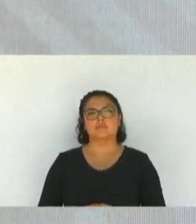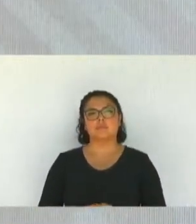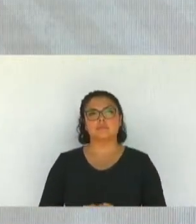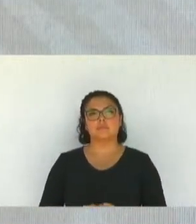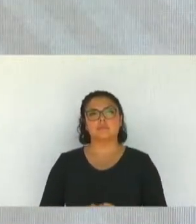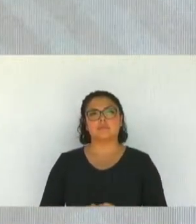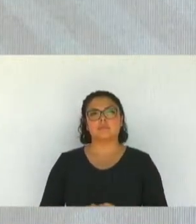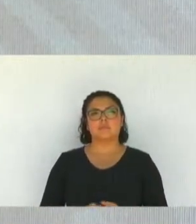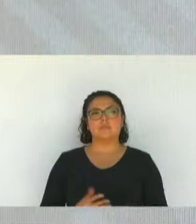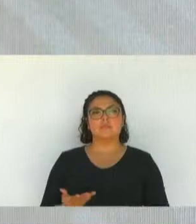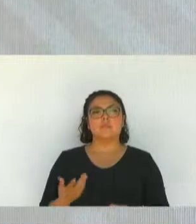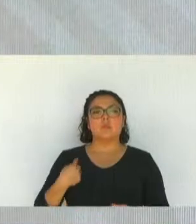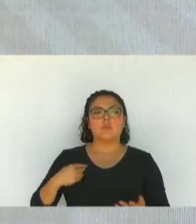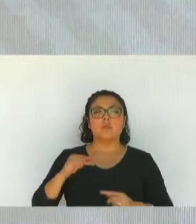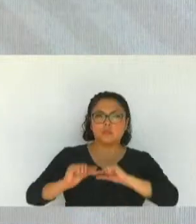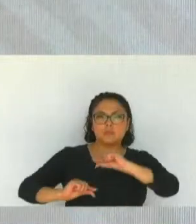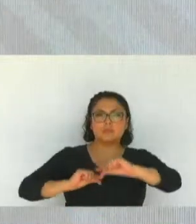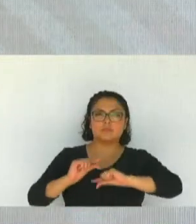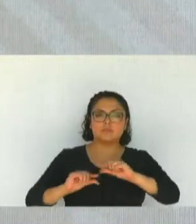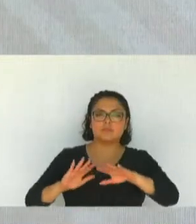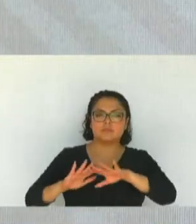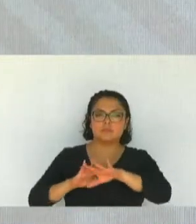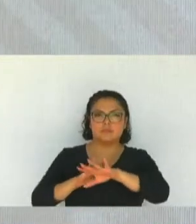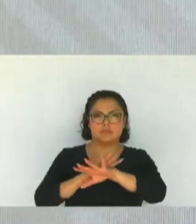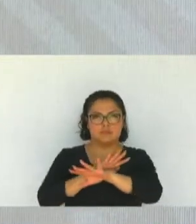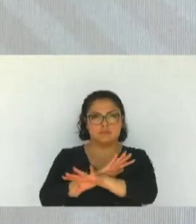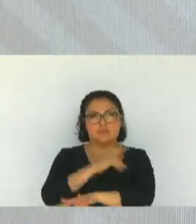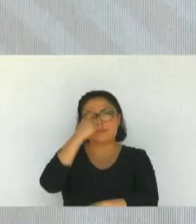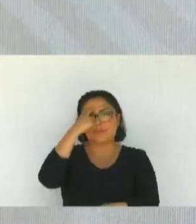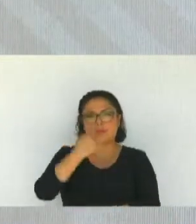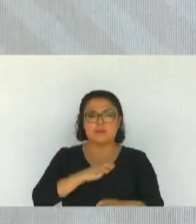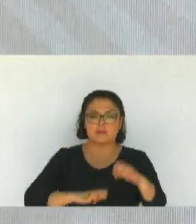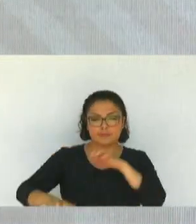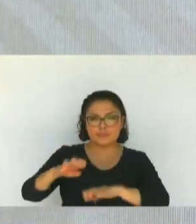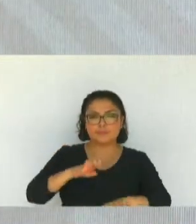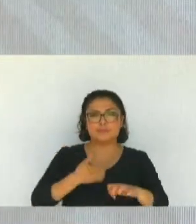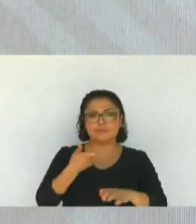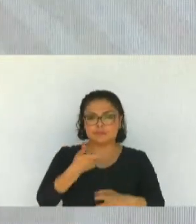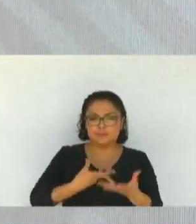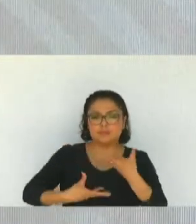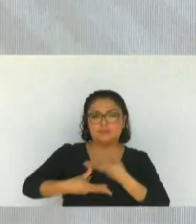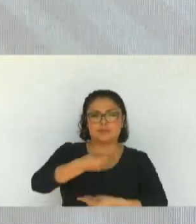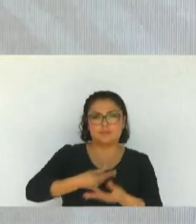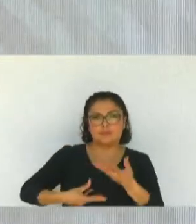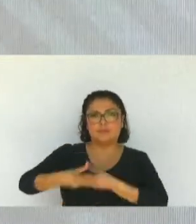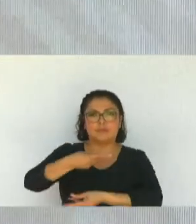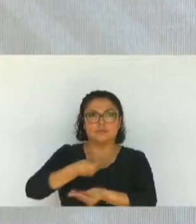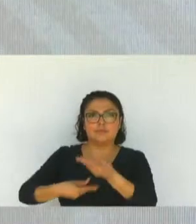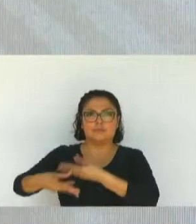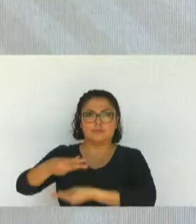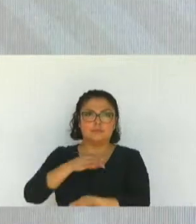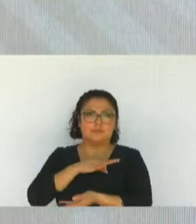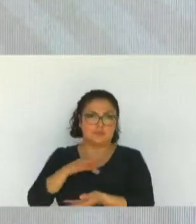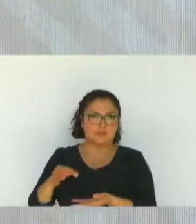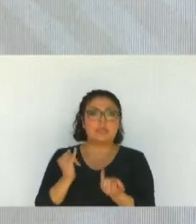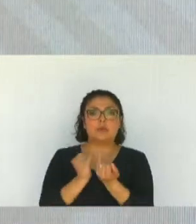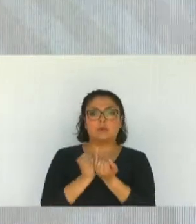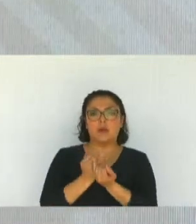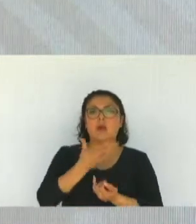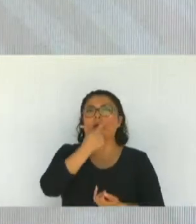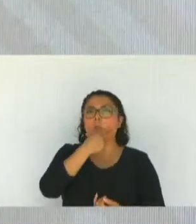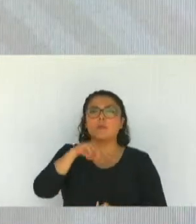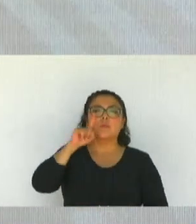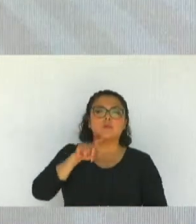de transformación profunda en la productividad de las empresas, en el derecho, en los derechos de los trabajadores y las